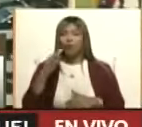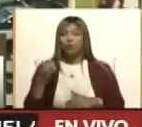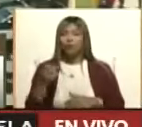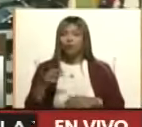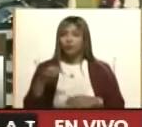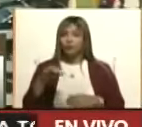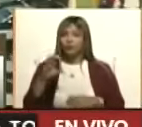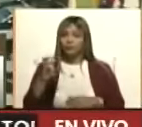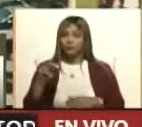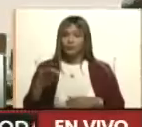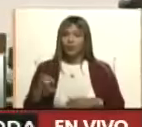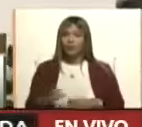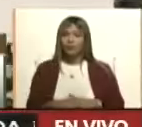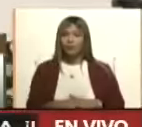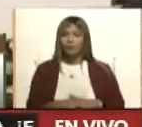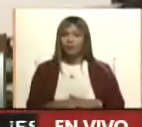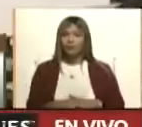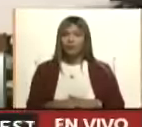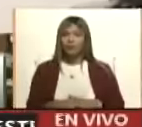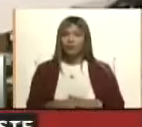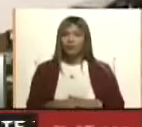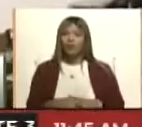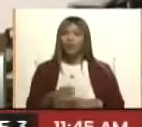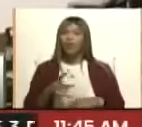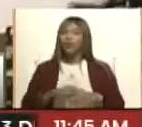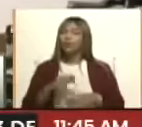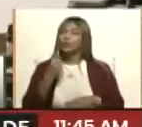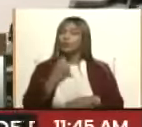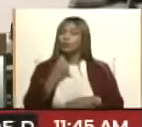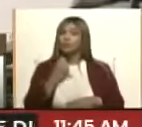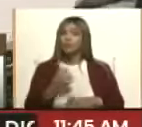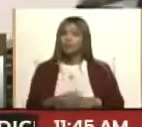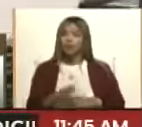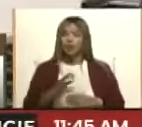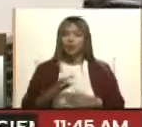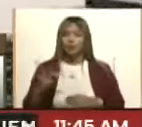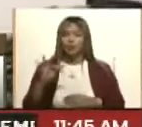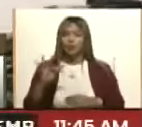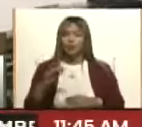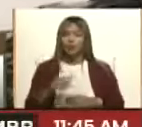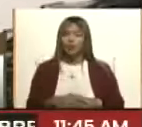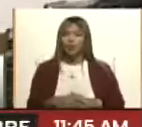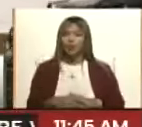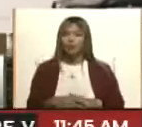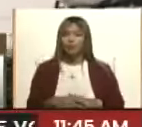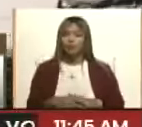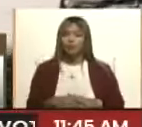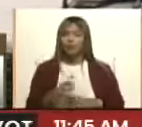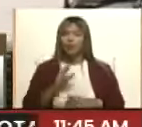Electoral. Ciudadano doctor Tarek William Saab, fiscal general de la República.